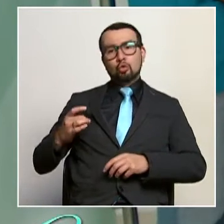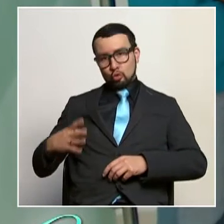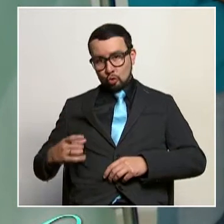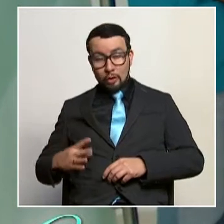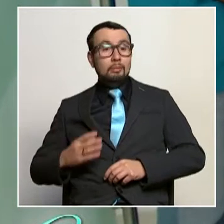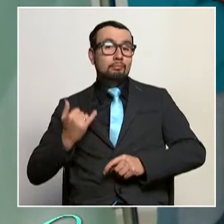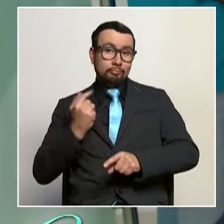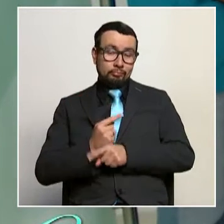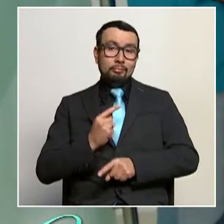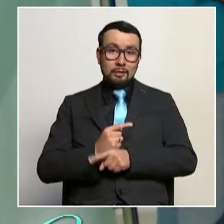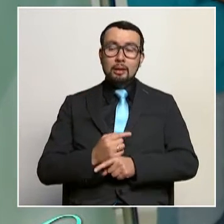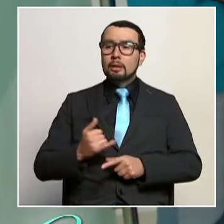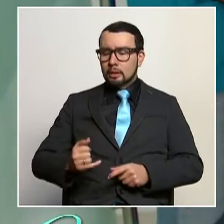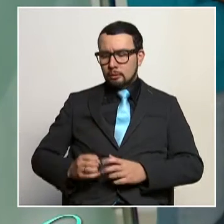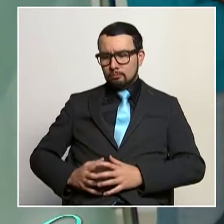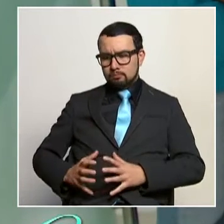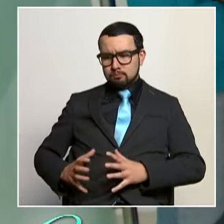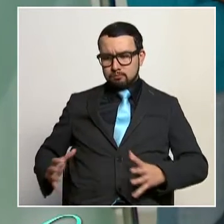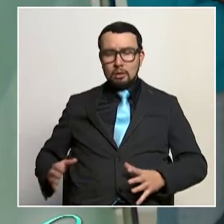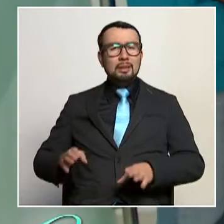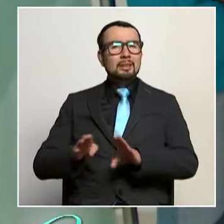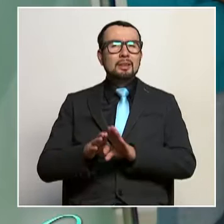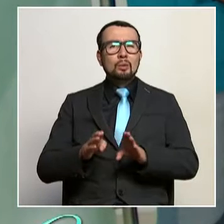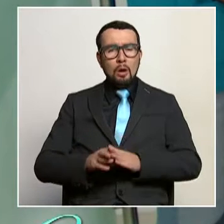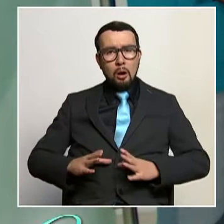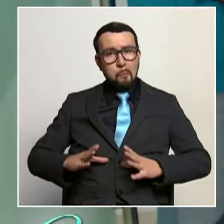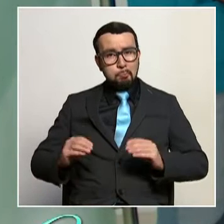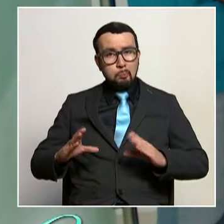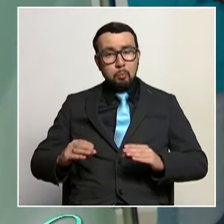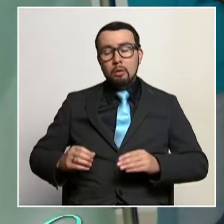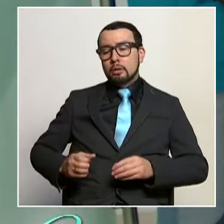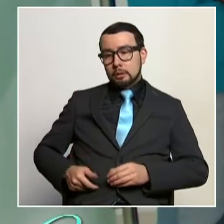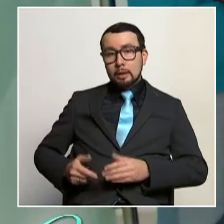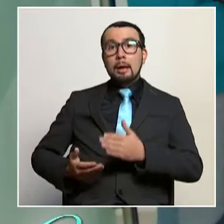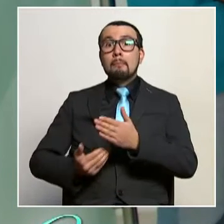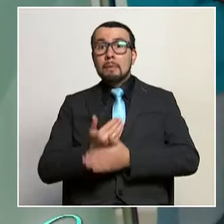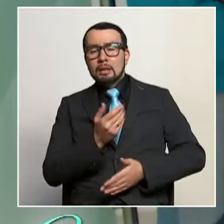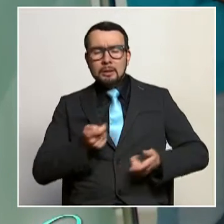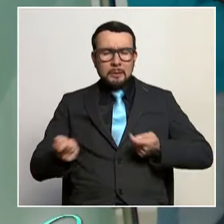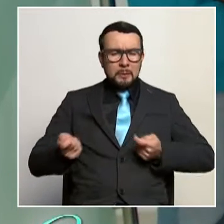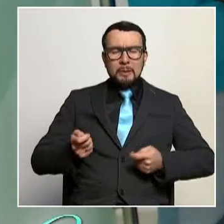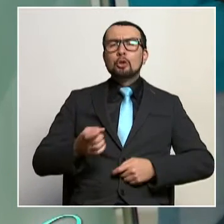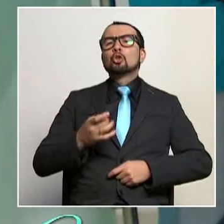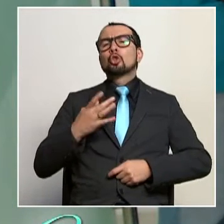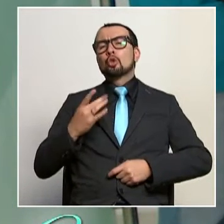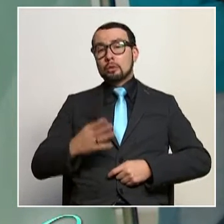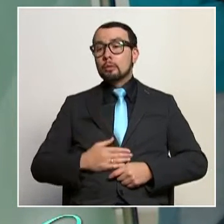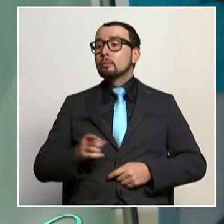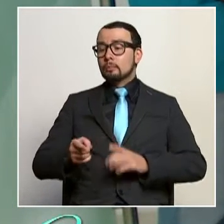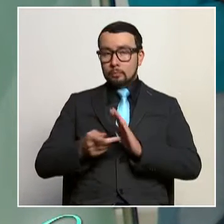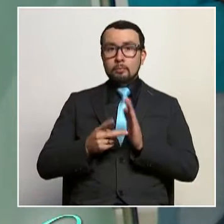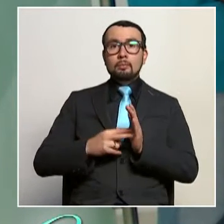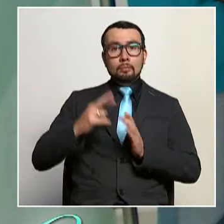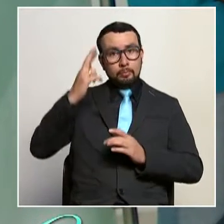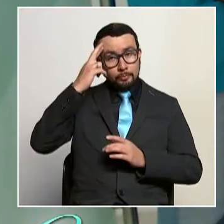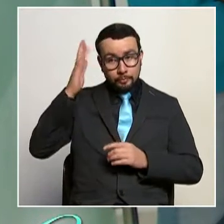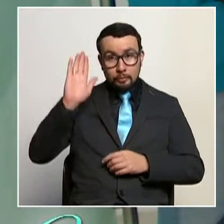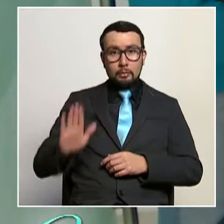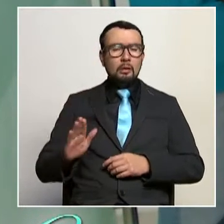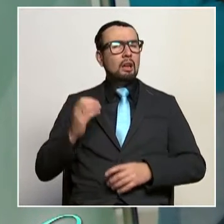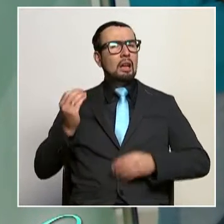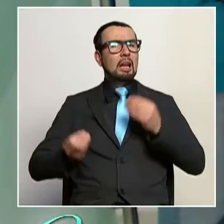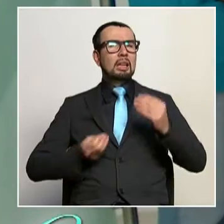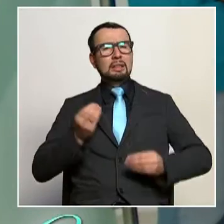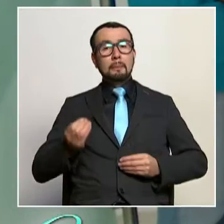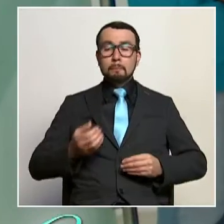al estar distendida, como una bomba distendida, empieza a producir los reflejos del dolor. Entonces es la razón por la cual. Entonces, ¿qué hacemos? ¿Le